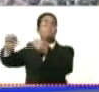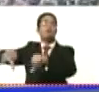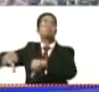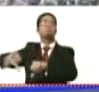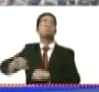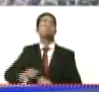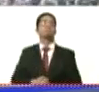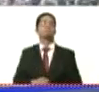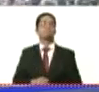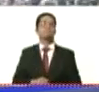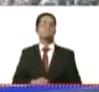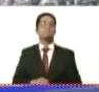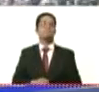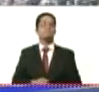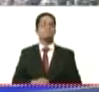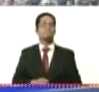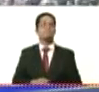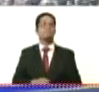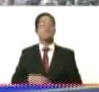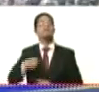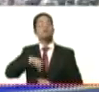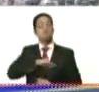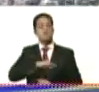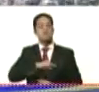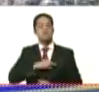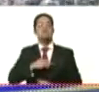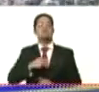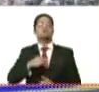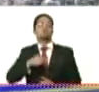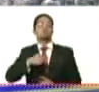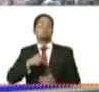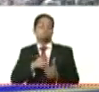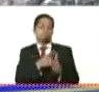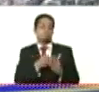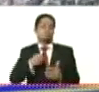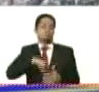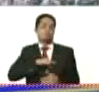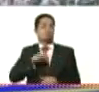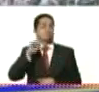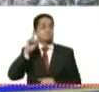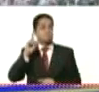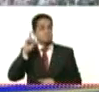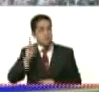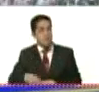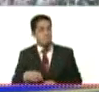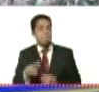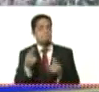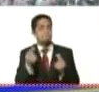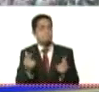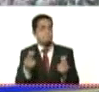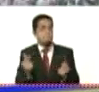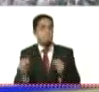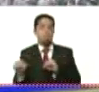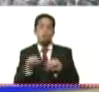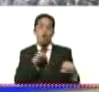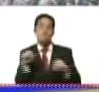Nosotros tenemos que ejercer, señores oficiales presentes, los saludo a todos que están